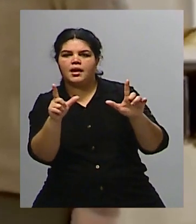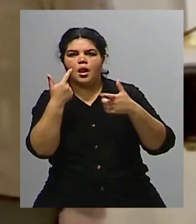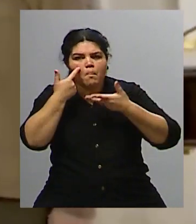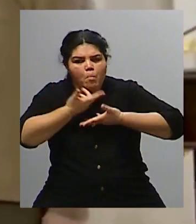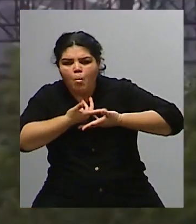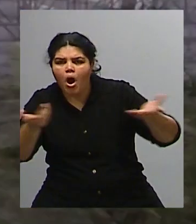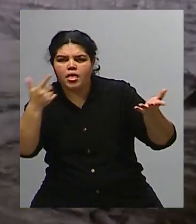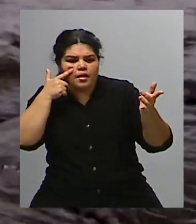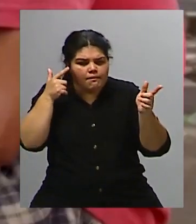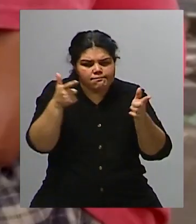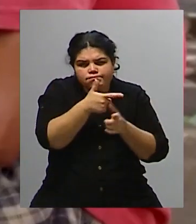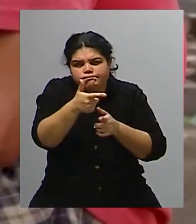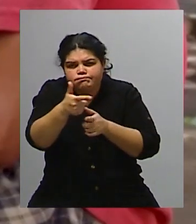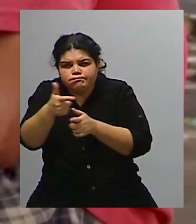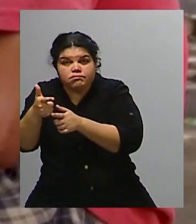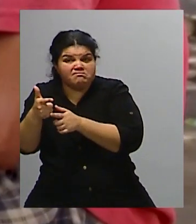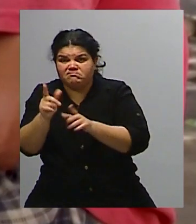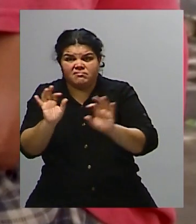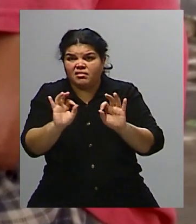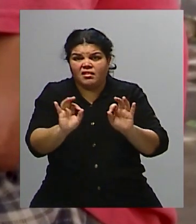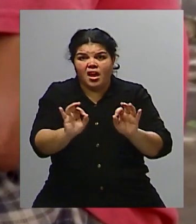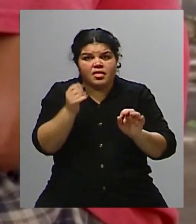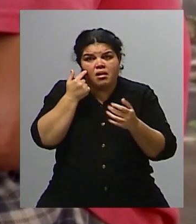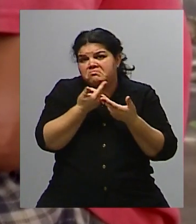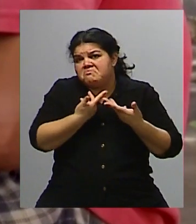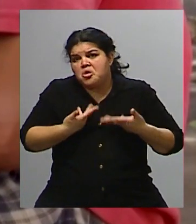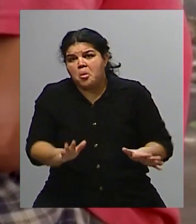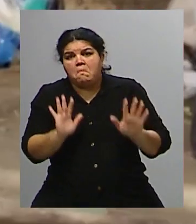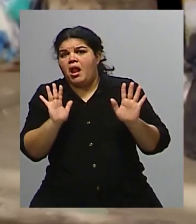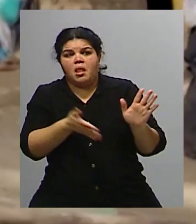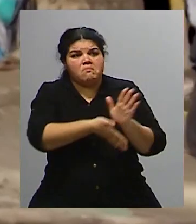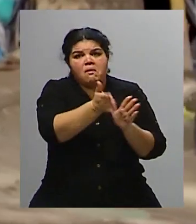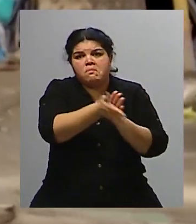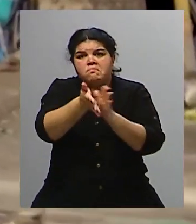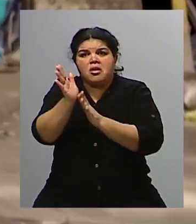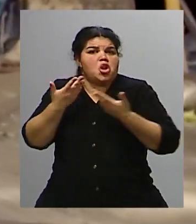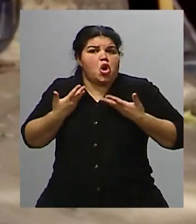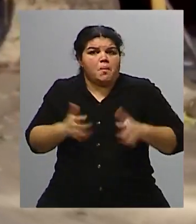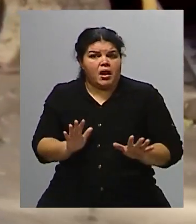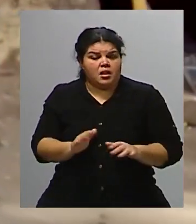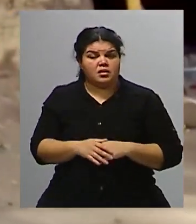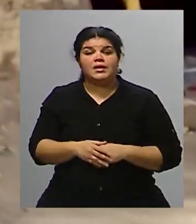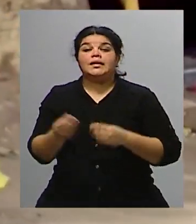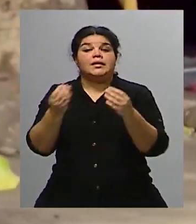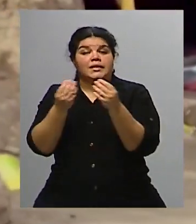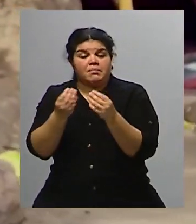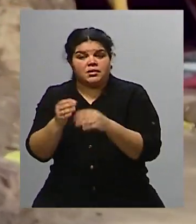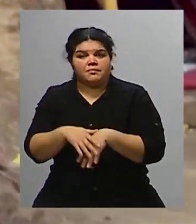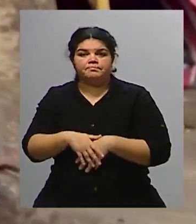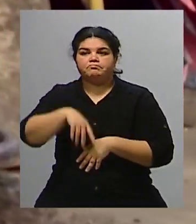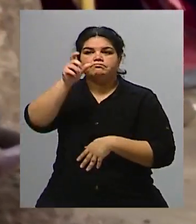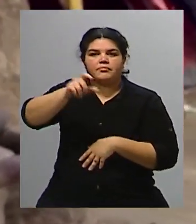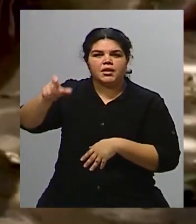están dando a las personas que están huyendo de Ucrania, ¿no? Por ejemplo, estoy pensando, no sé, en las personas que constantemente se están yendo